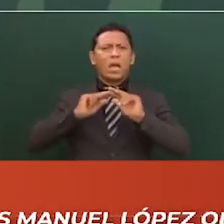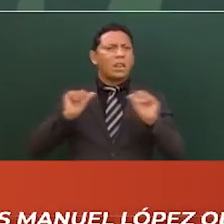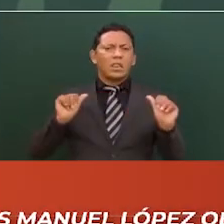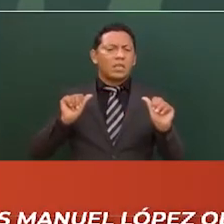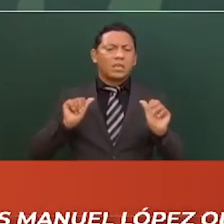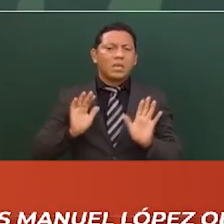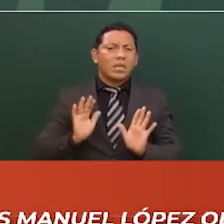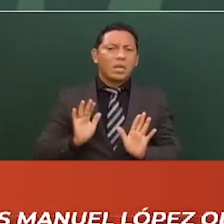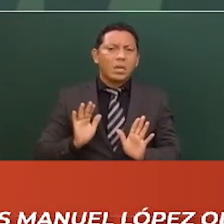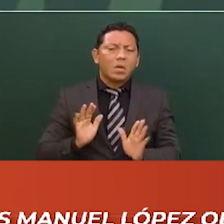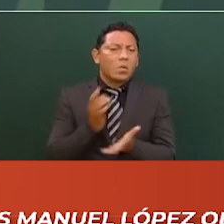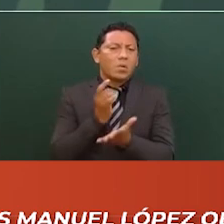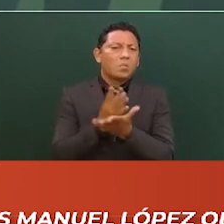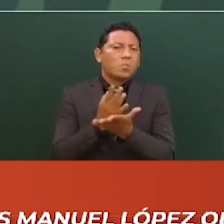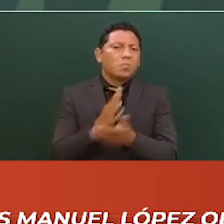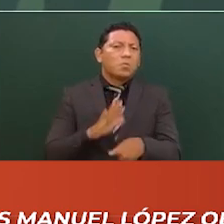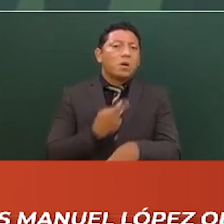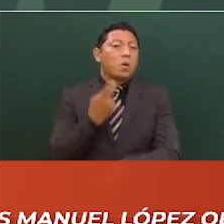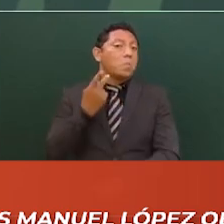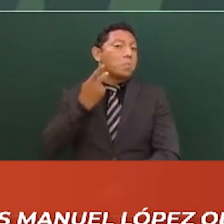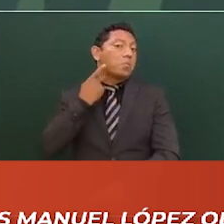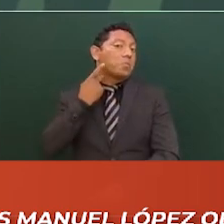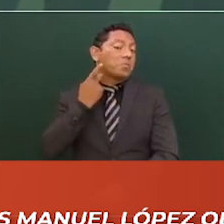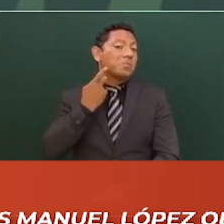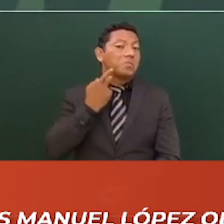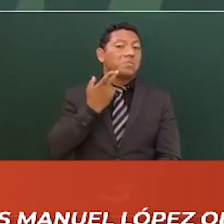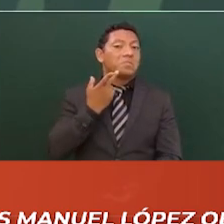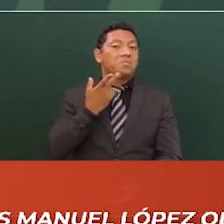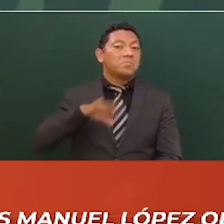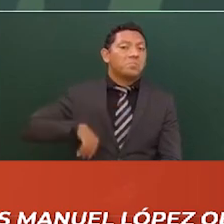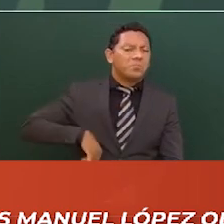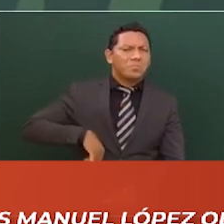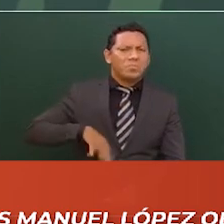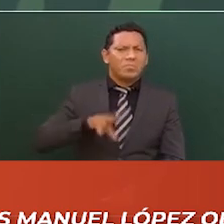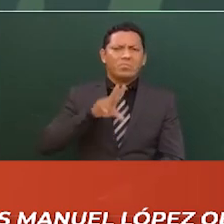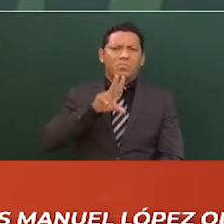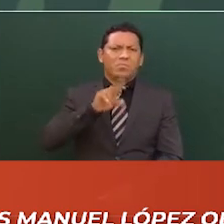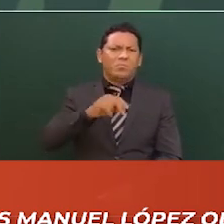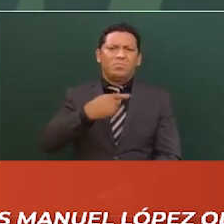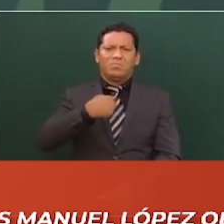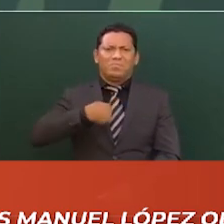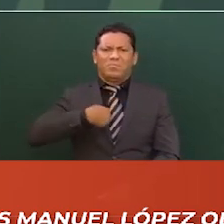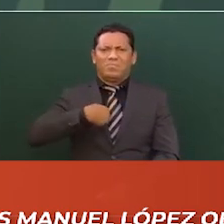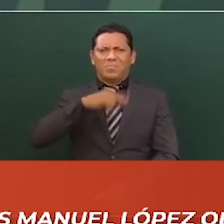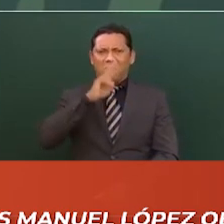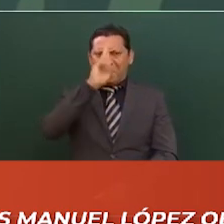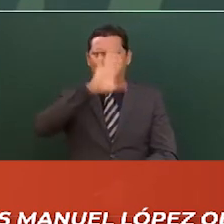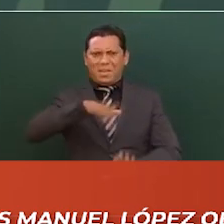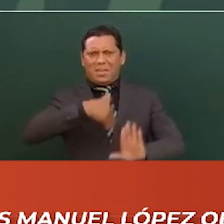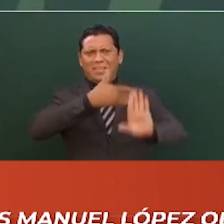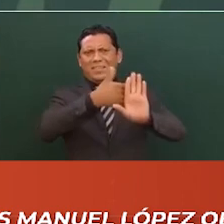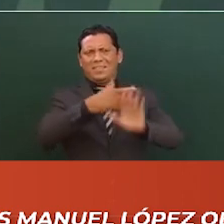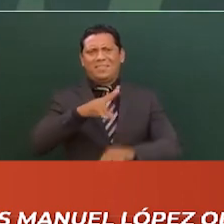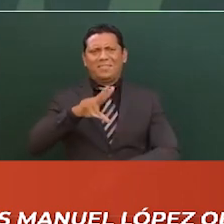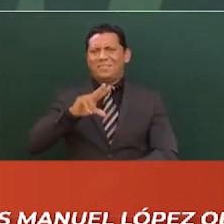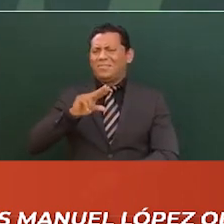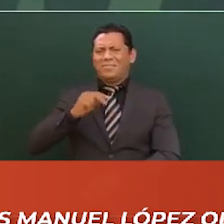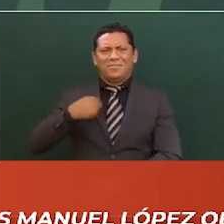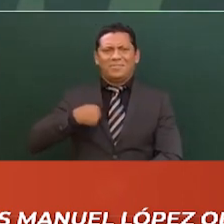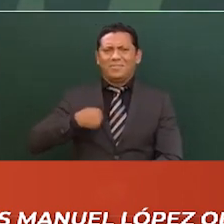por razones políticas. No es mi fuerte la venganza.